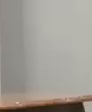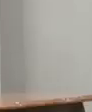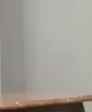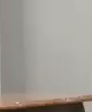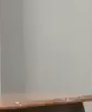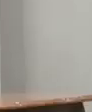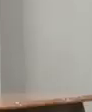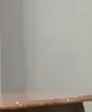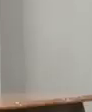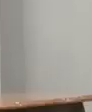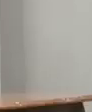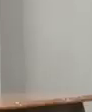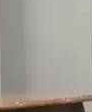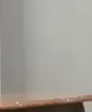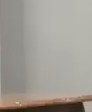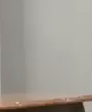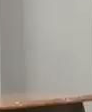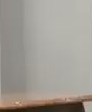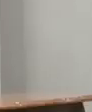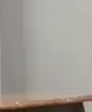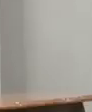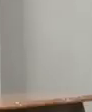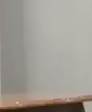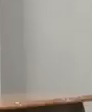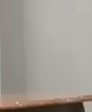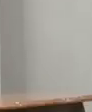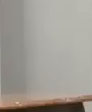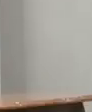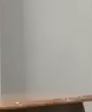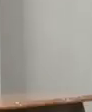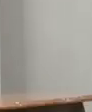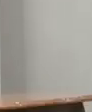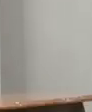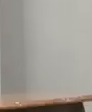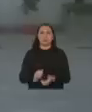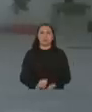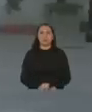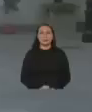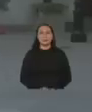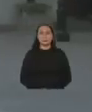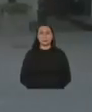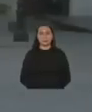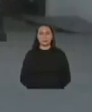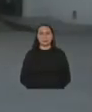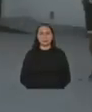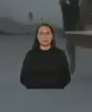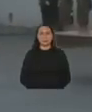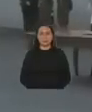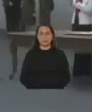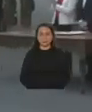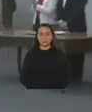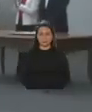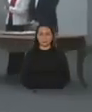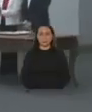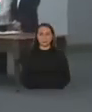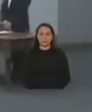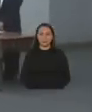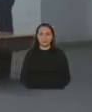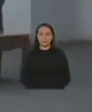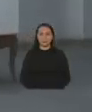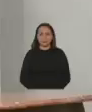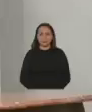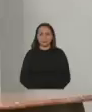cuando habló de que él y su generación tenían una altura moral muy por encima de todo el resto.